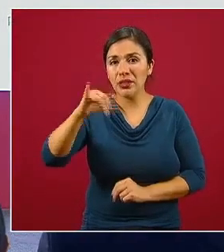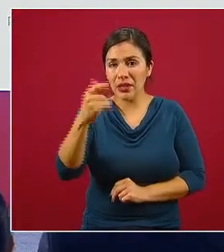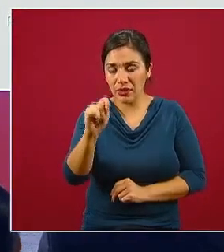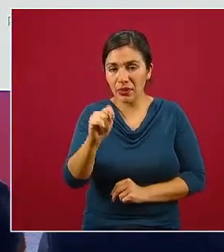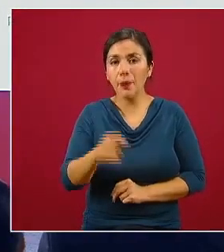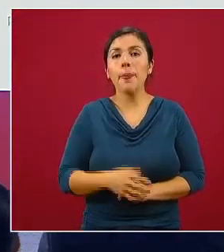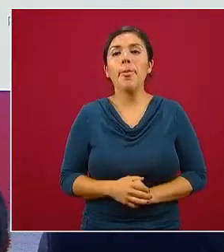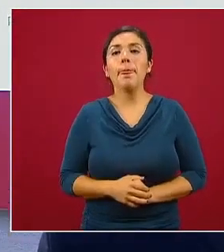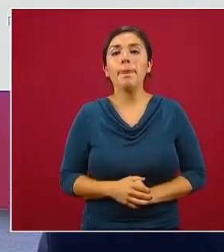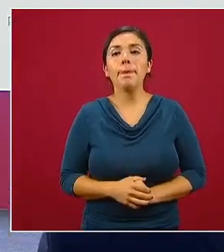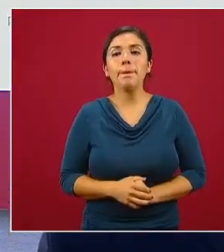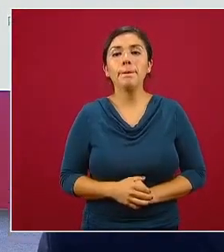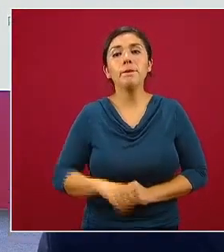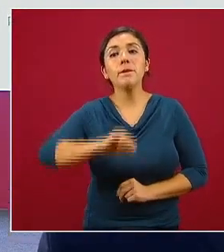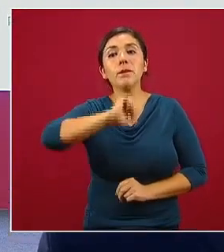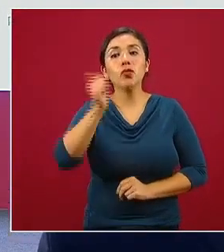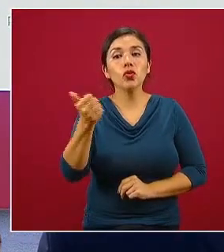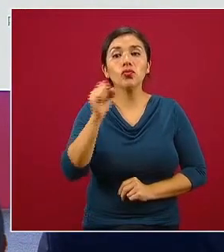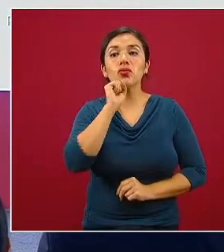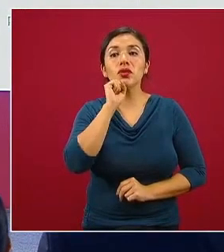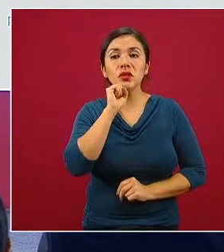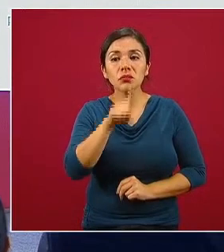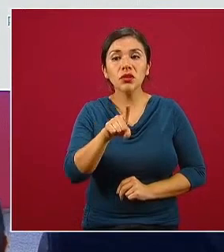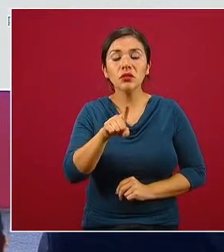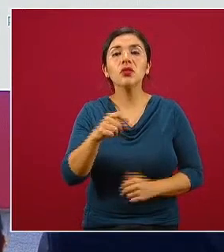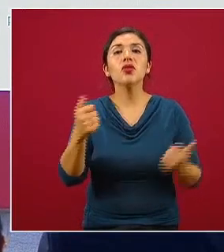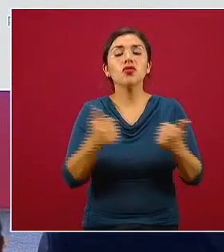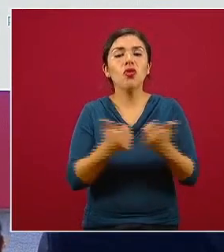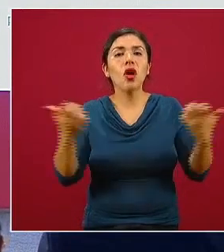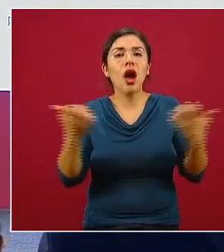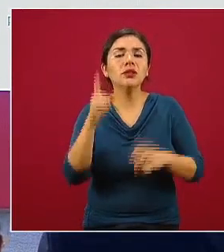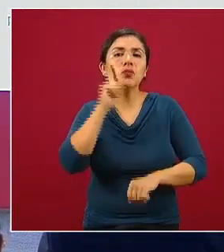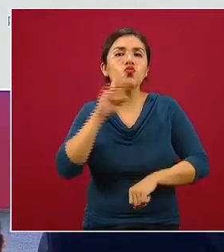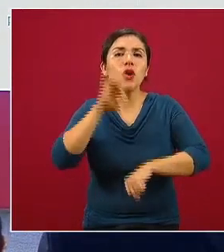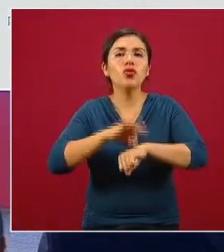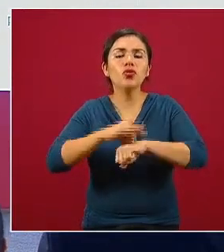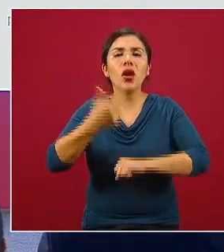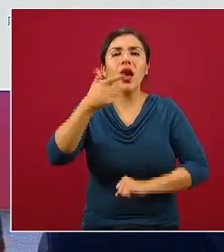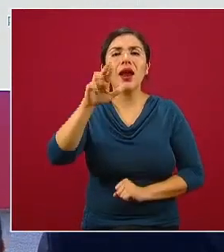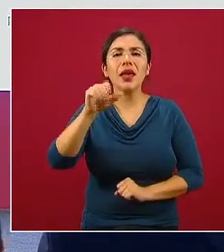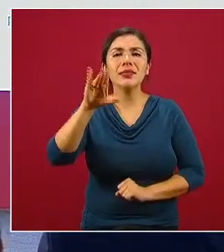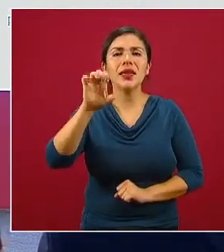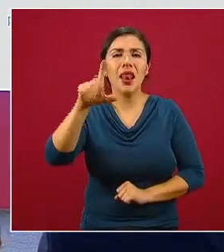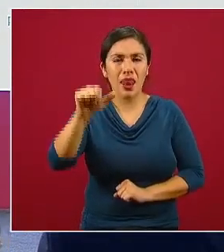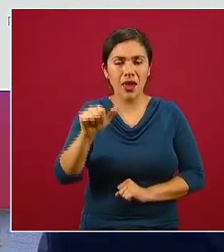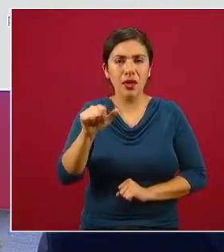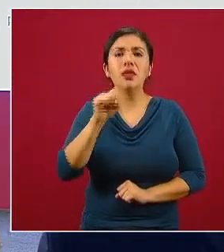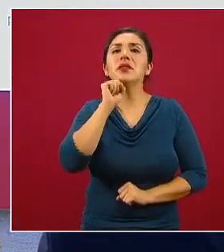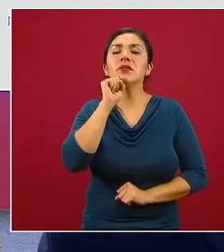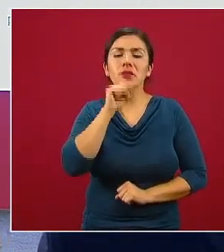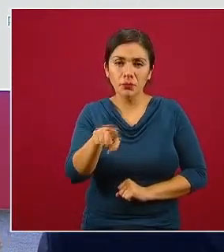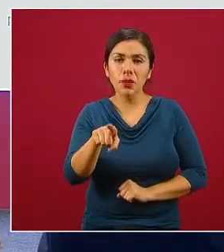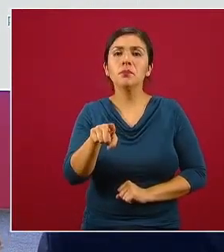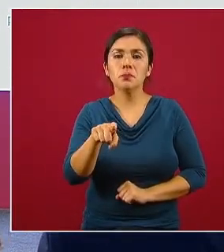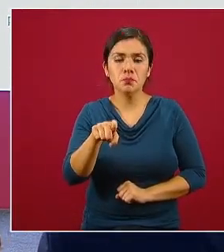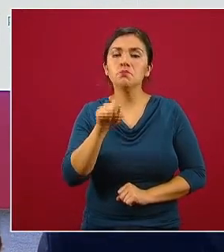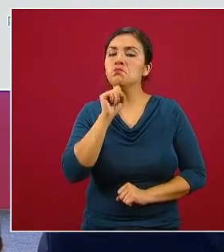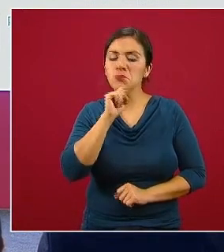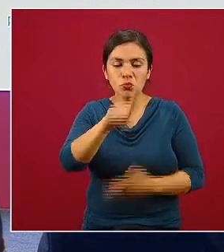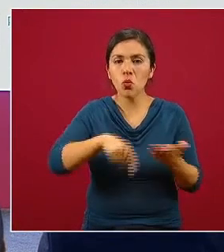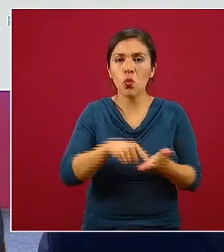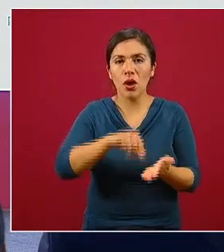Gompertz también fue realizado por la doctora Graciela, también en este mismo